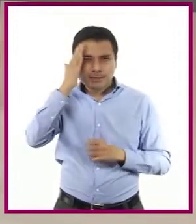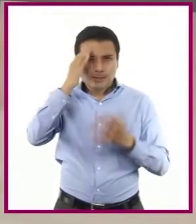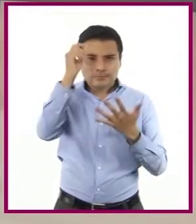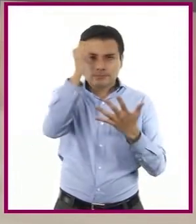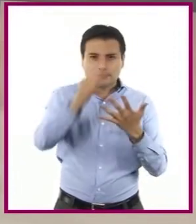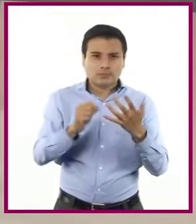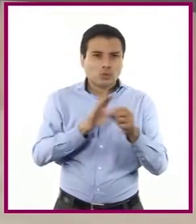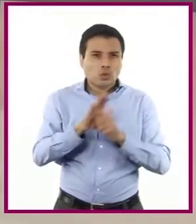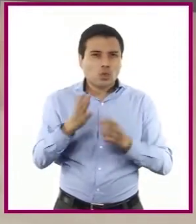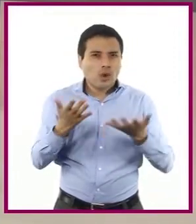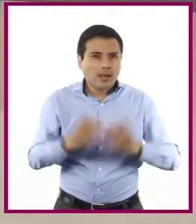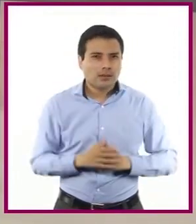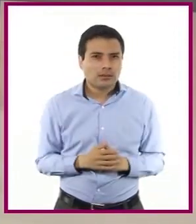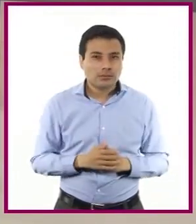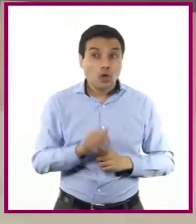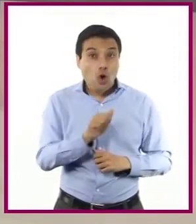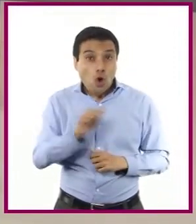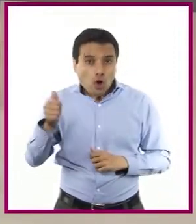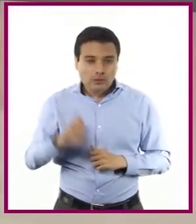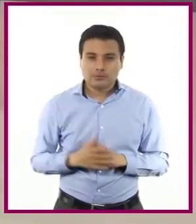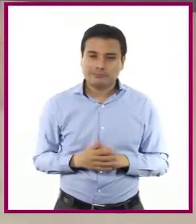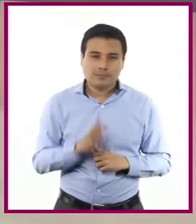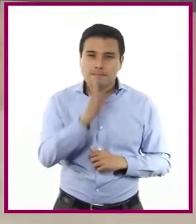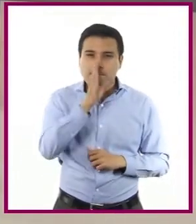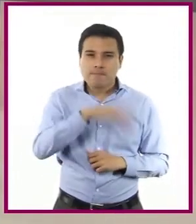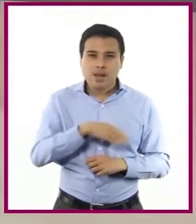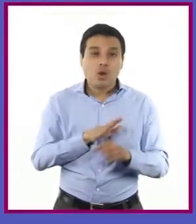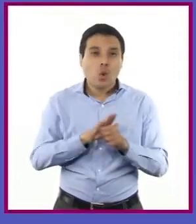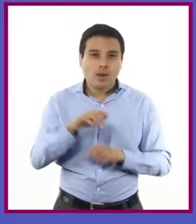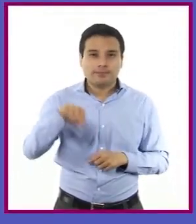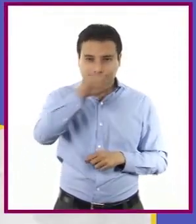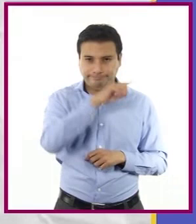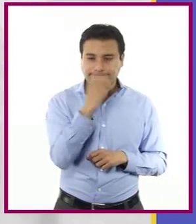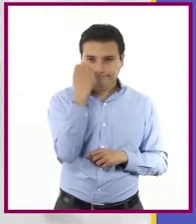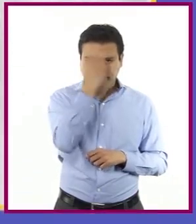se subrayó información irrelevante para el resumen.